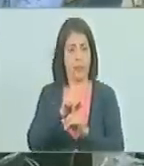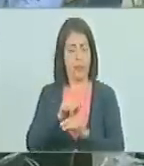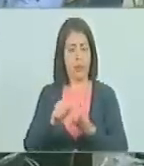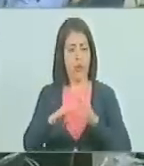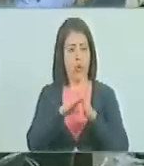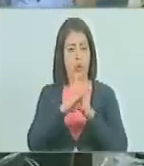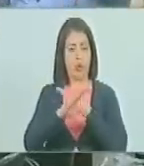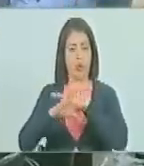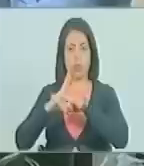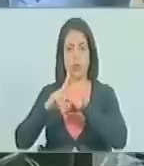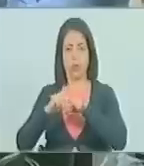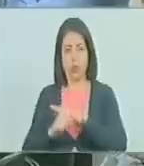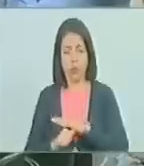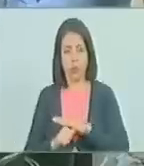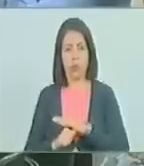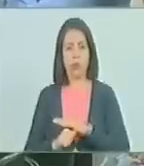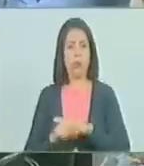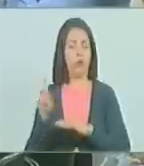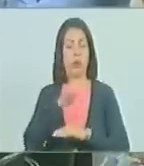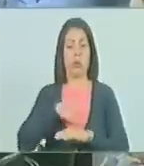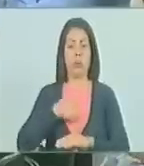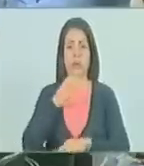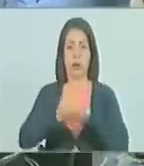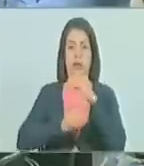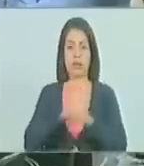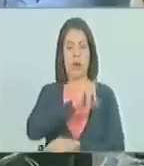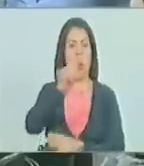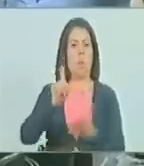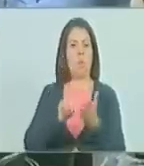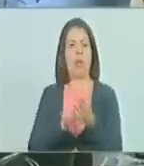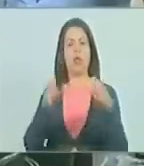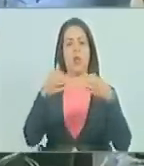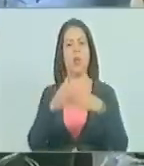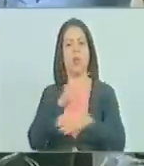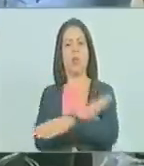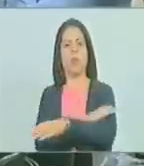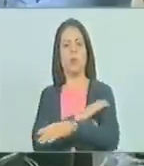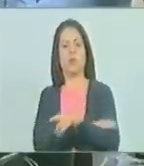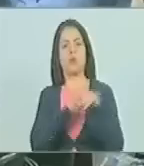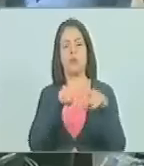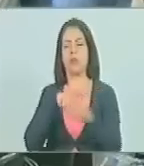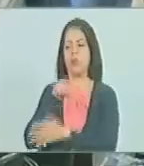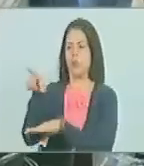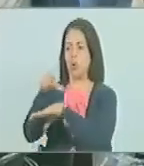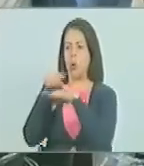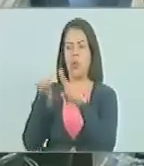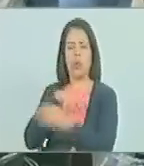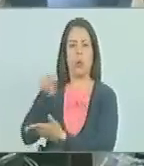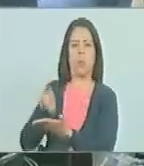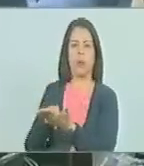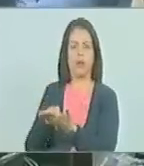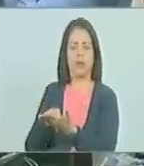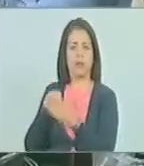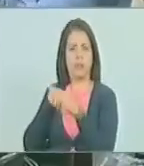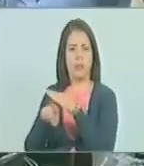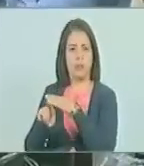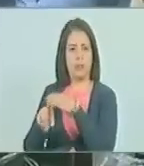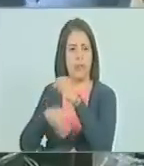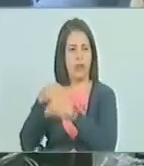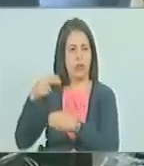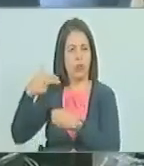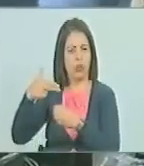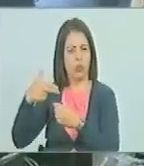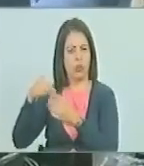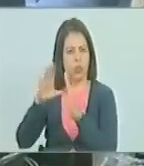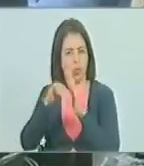contra la corrupción. Y no se puede generalizar que el gobierno en su totalidad entonces está inmerso en los hechos de